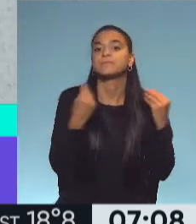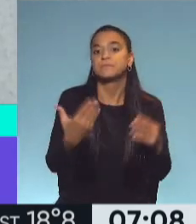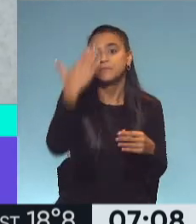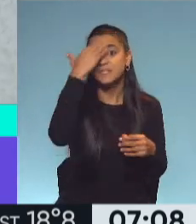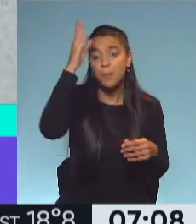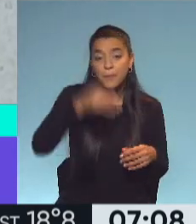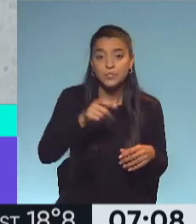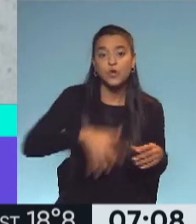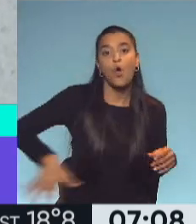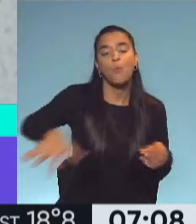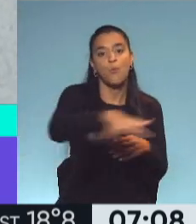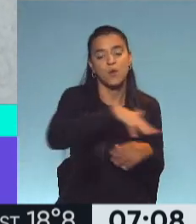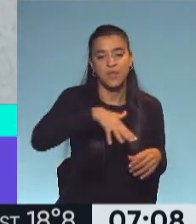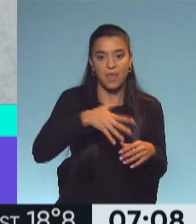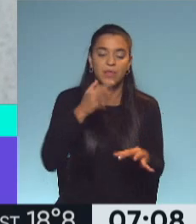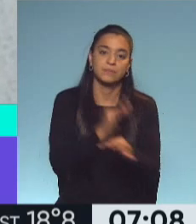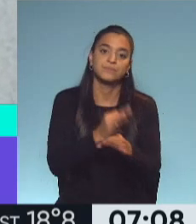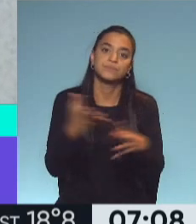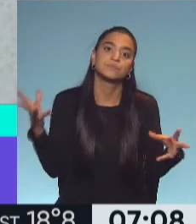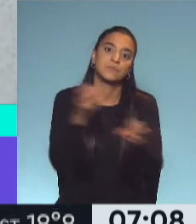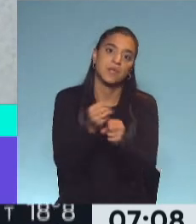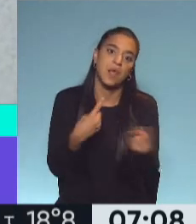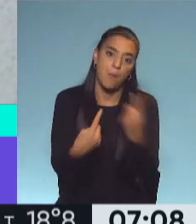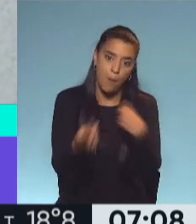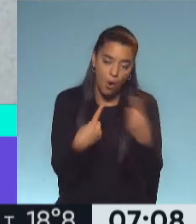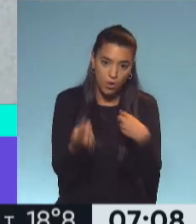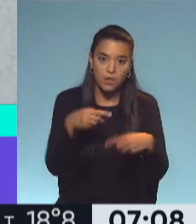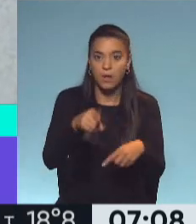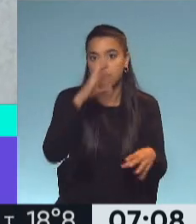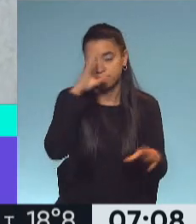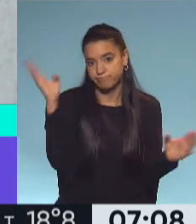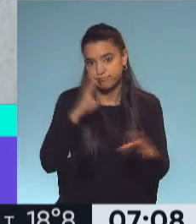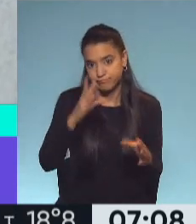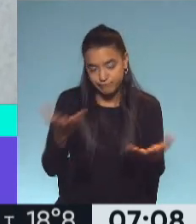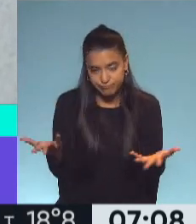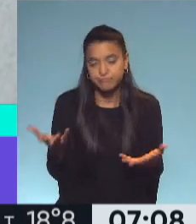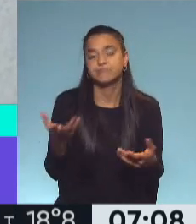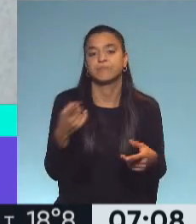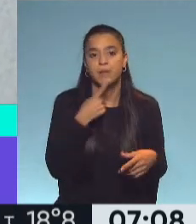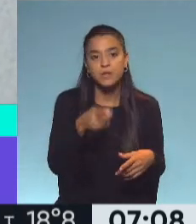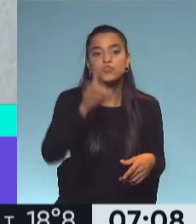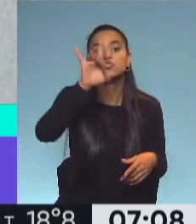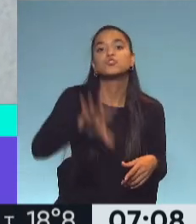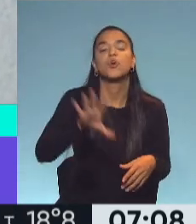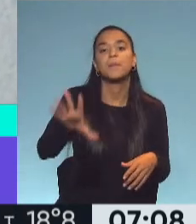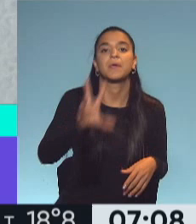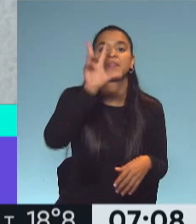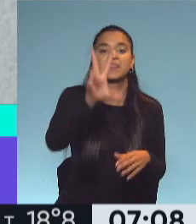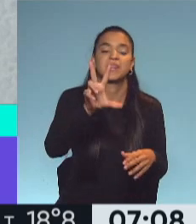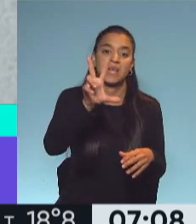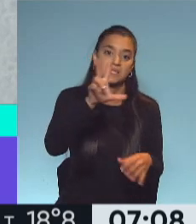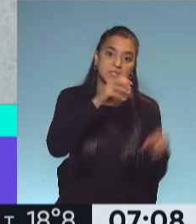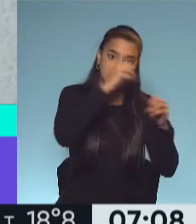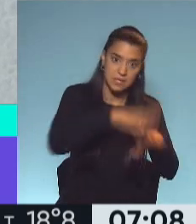15% de toda la comunidad educativa tome el transporte público y colapse estos medios que serán solo para los 3